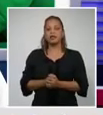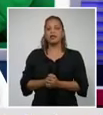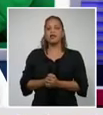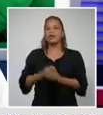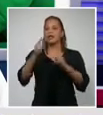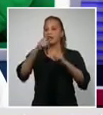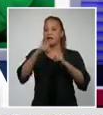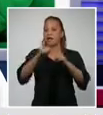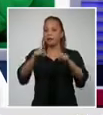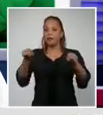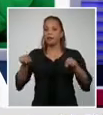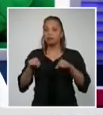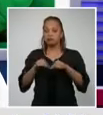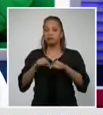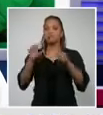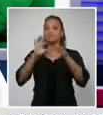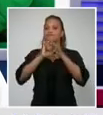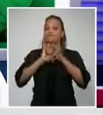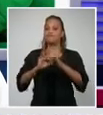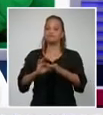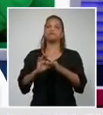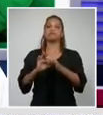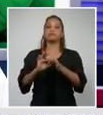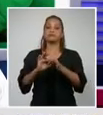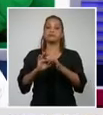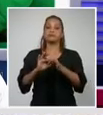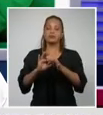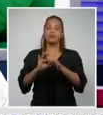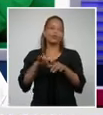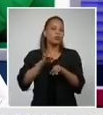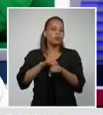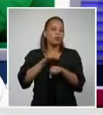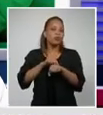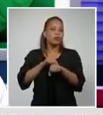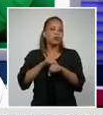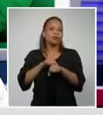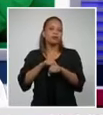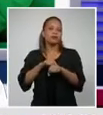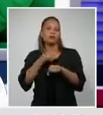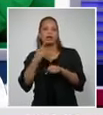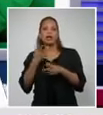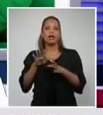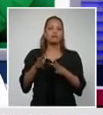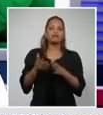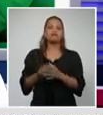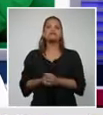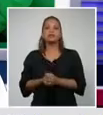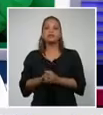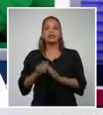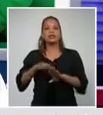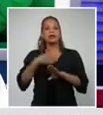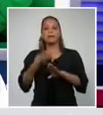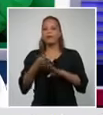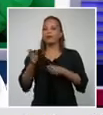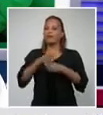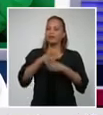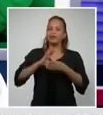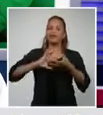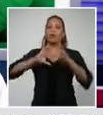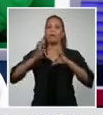intensiva y lamentablemente en un momento determinado, después de presentar algunas